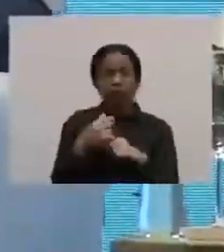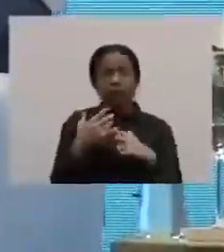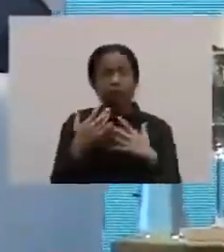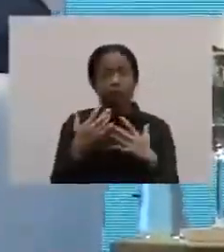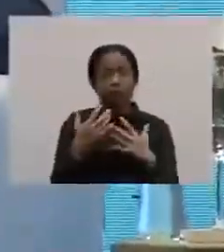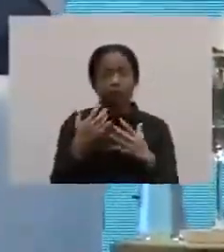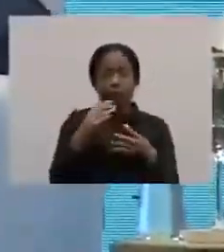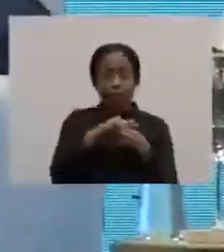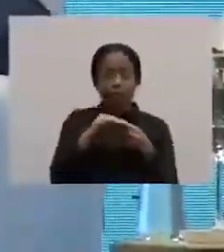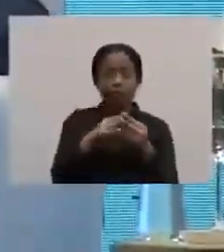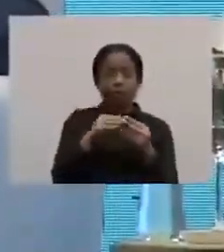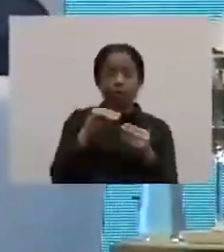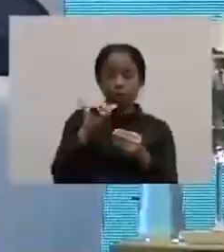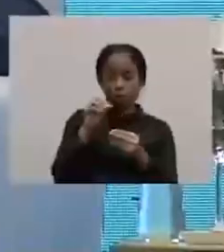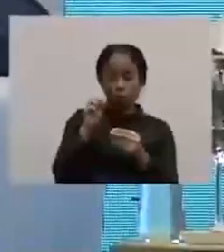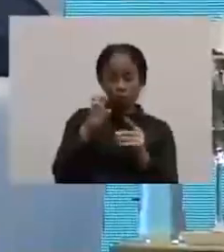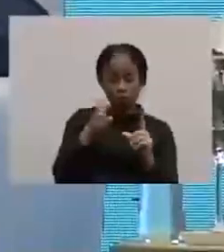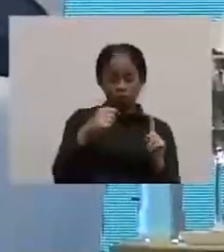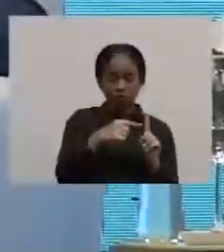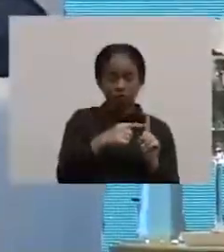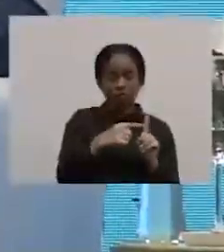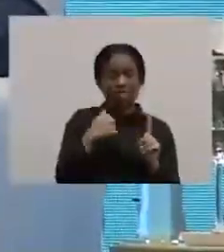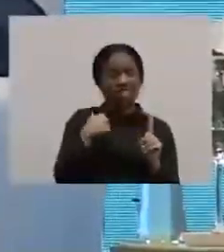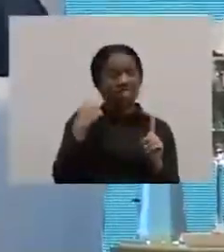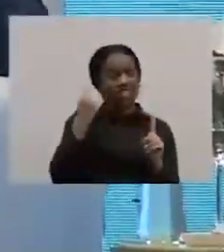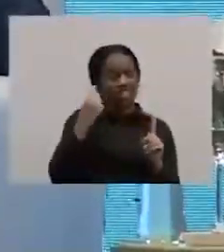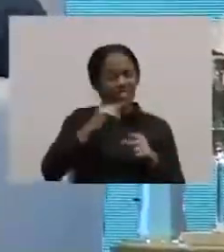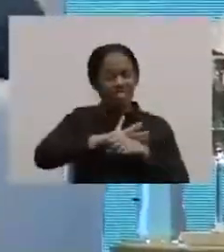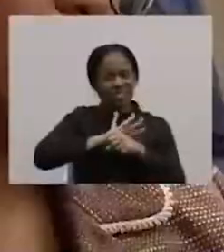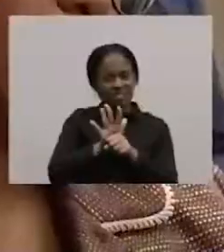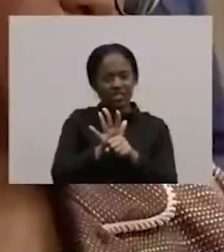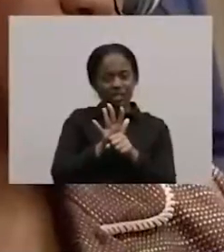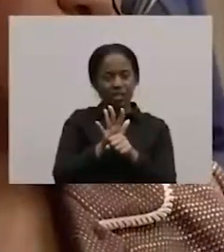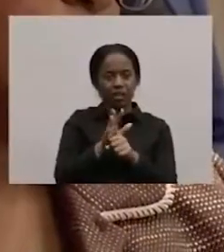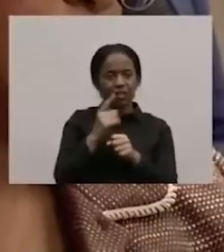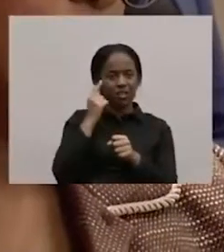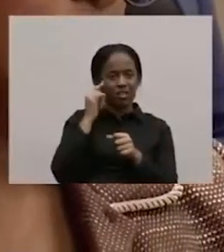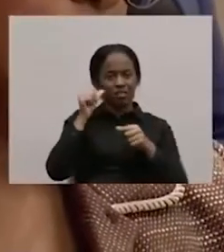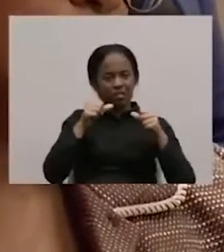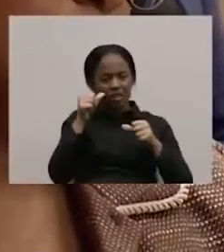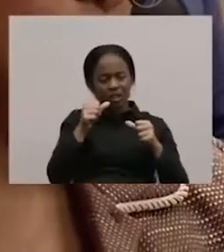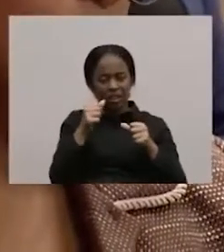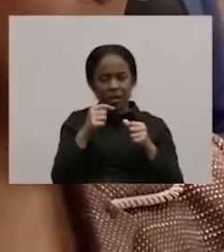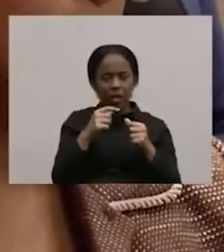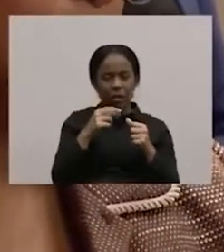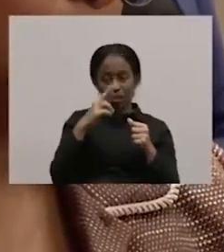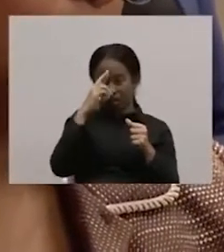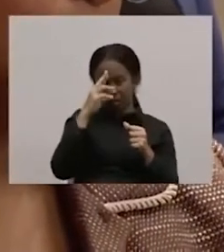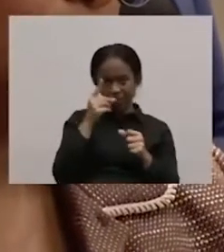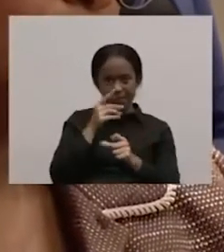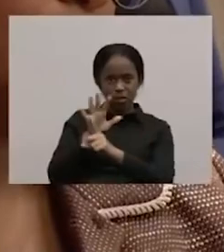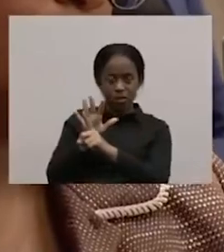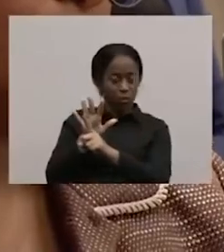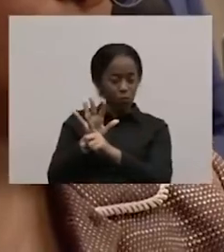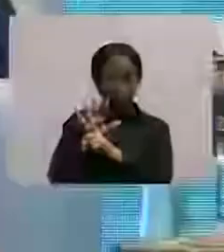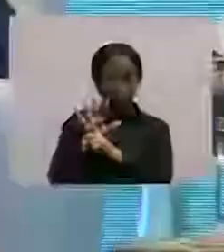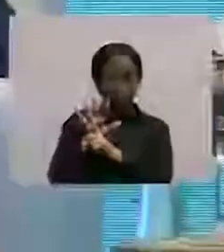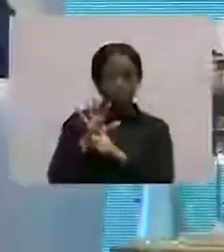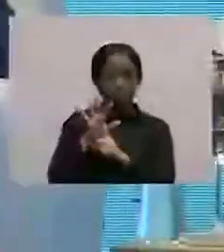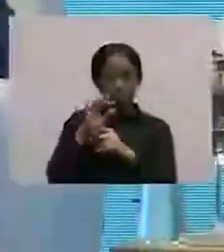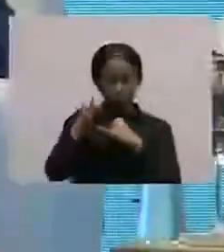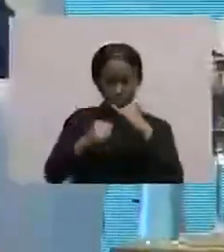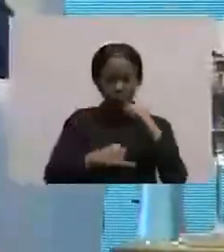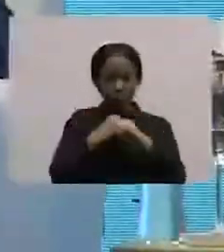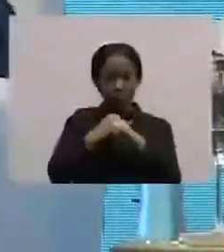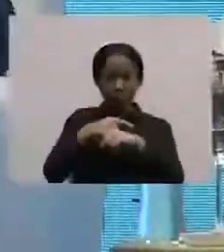yo creo que la pandemia, por la misma incertidumbre de la población, y no solo en República Dominicana, a nivel mundial, eso fue un fenómeno que se